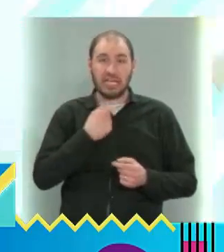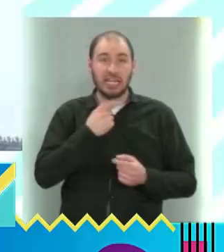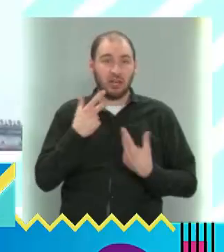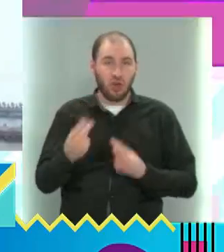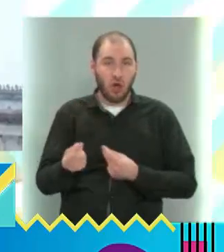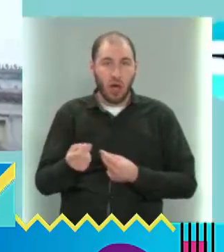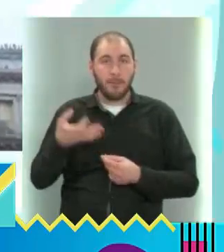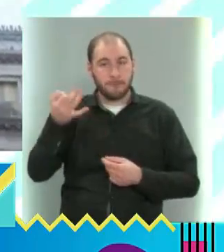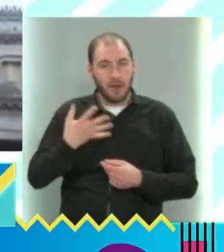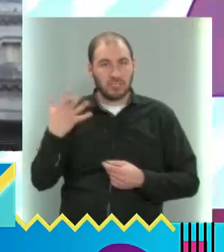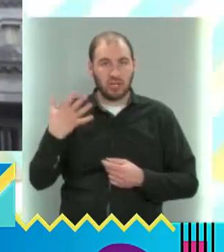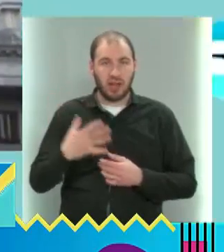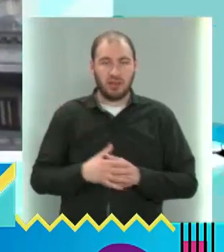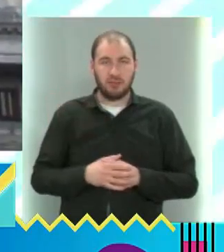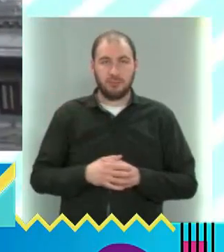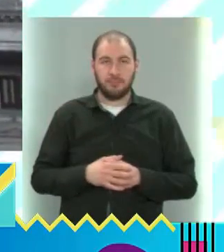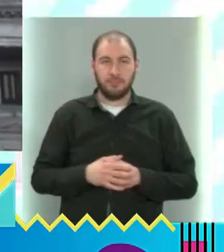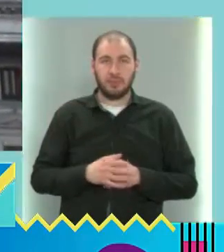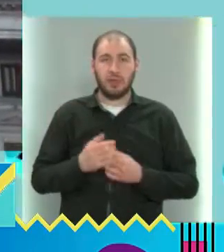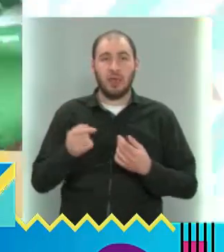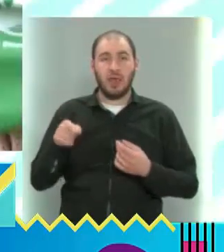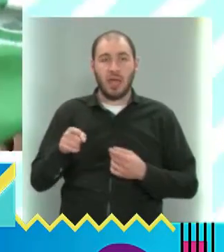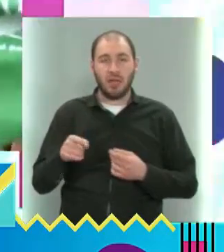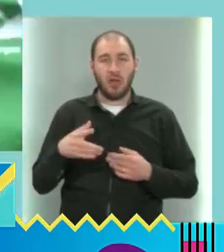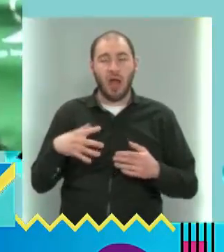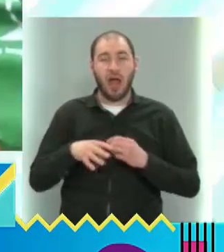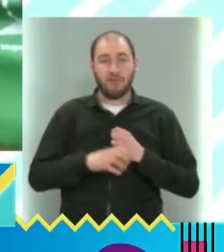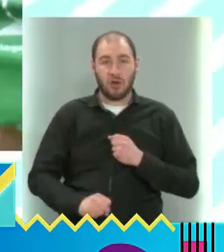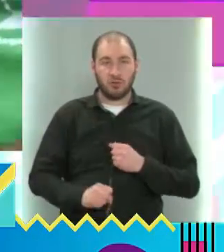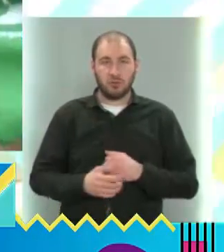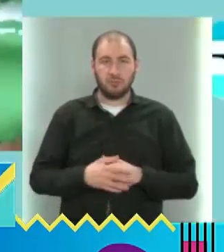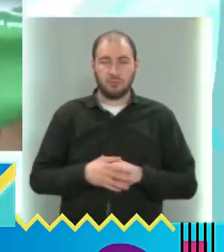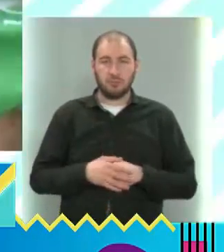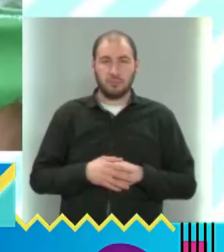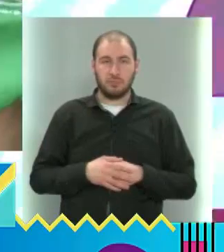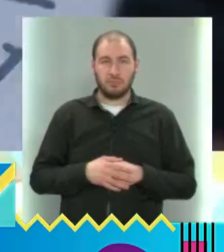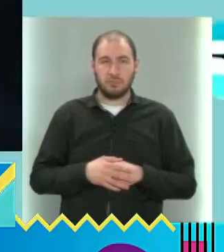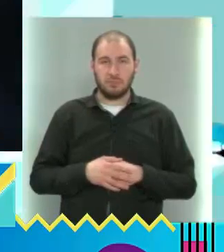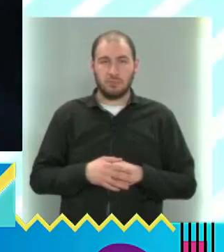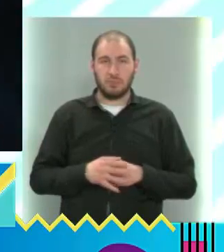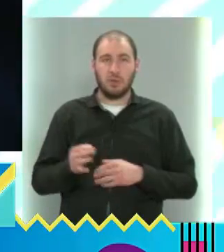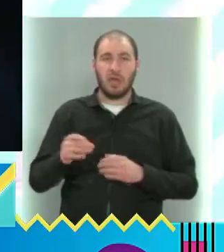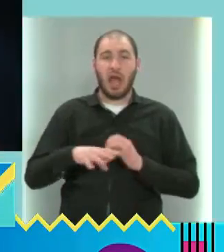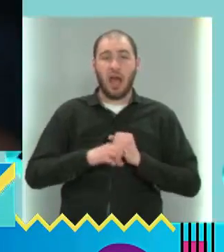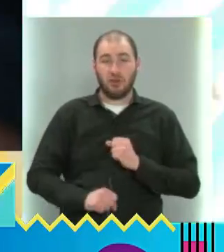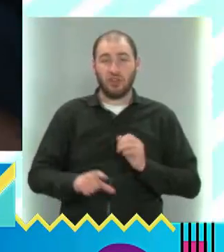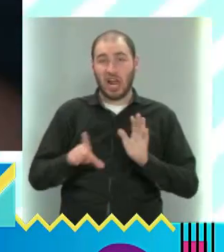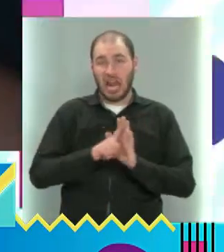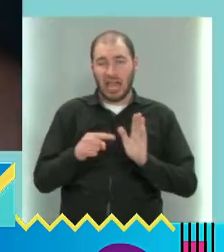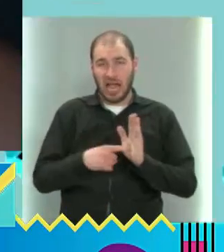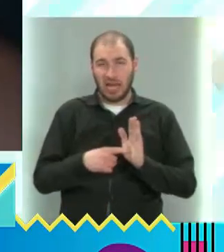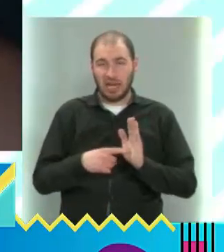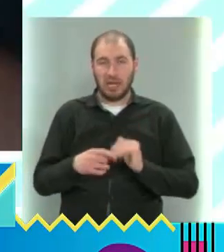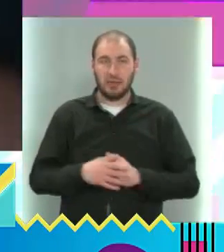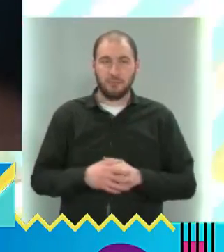que sus profesionales practiquen una interrupción voluntaria del embarazo o una interrupción legal, tienen